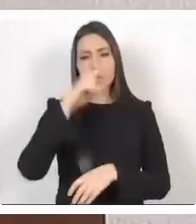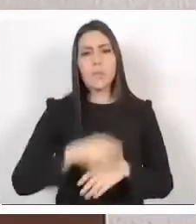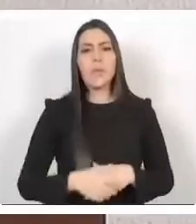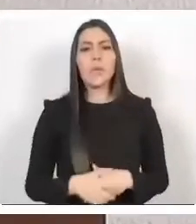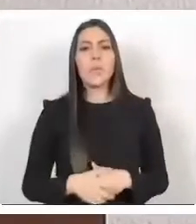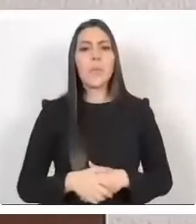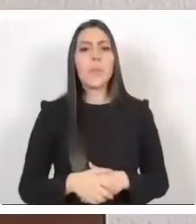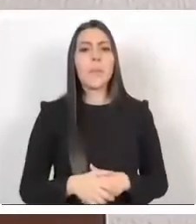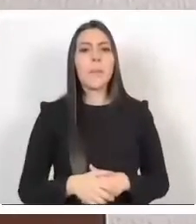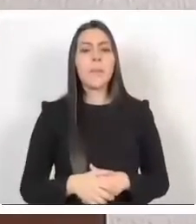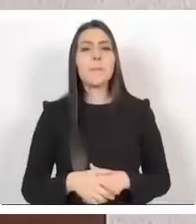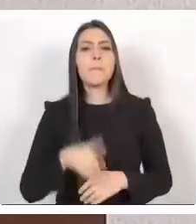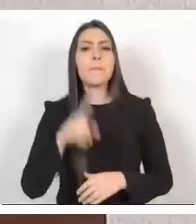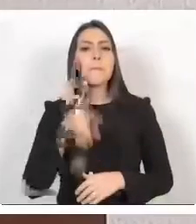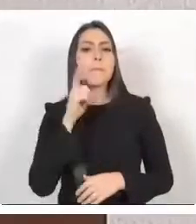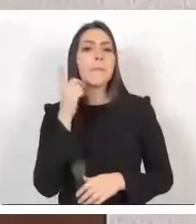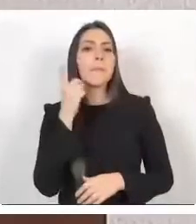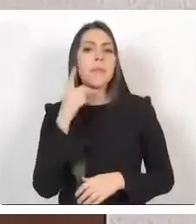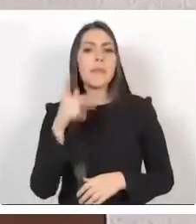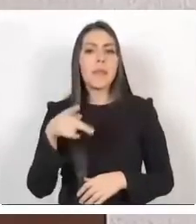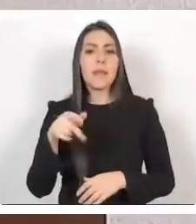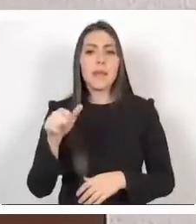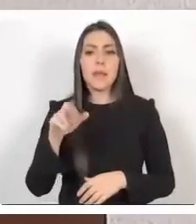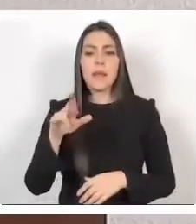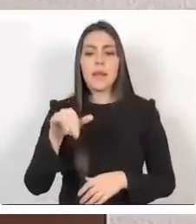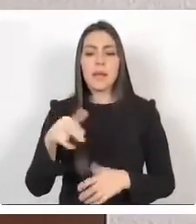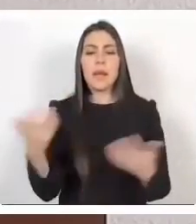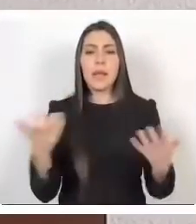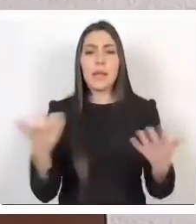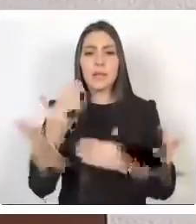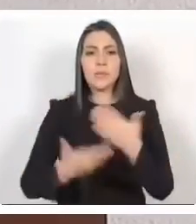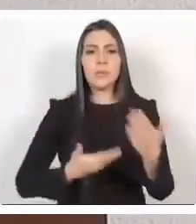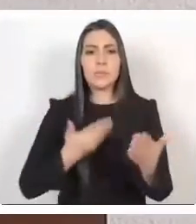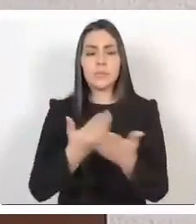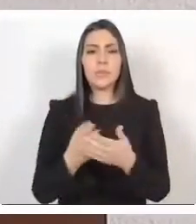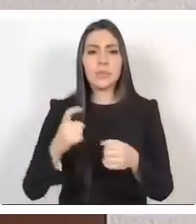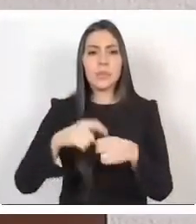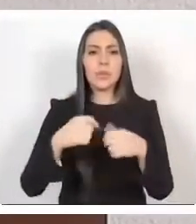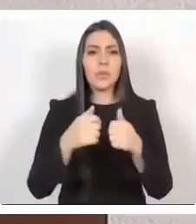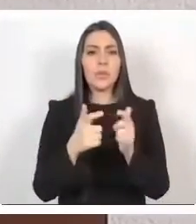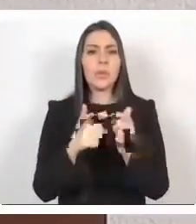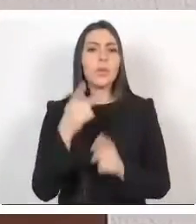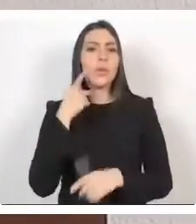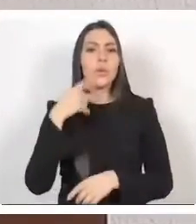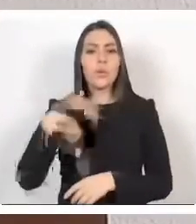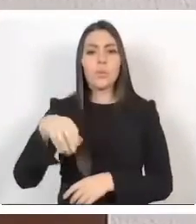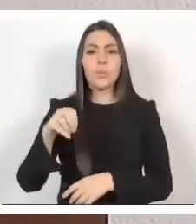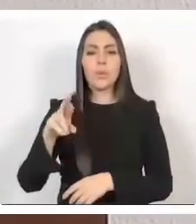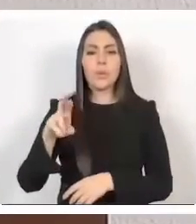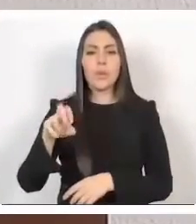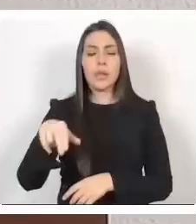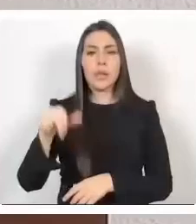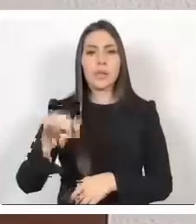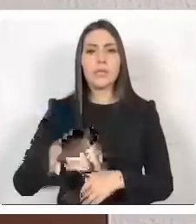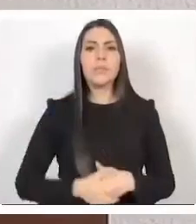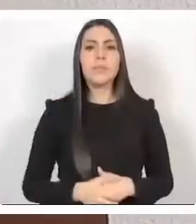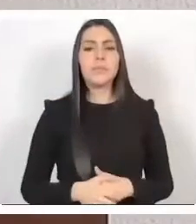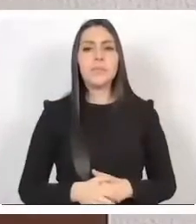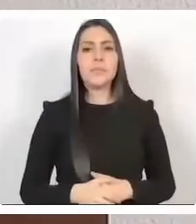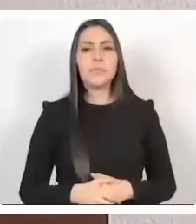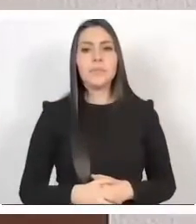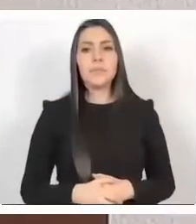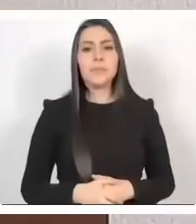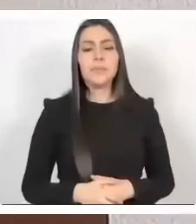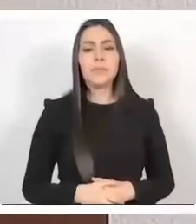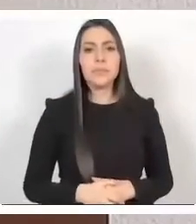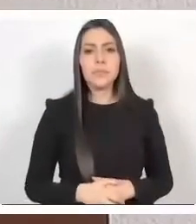la suscrita diputada Karina Labastida Sotelo, en nombre del Grupo Parlamentario del Partido Morena. Fue sometida a la aprobación de